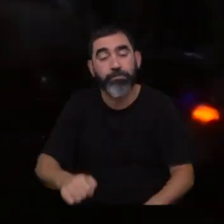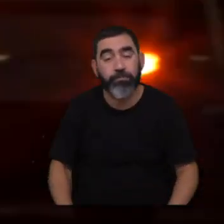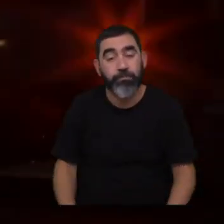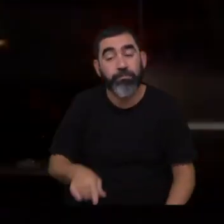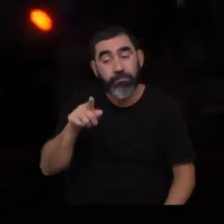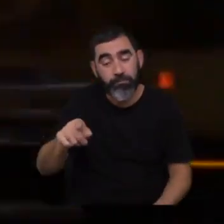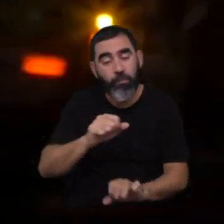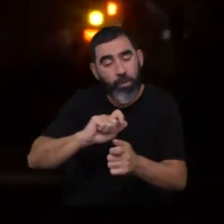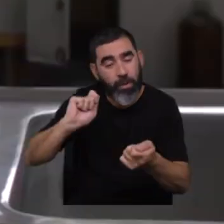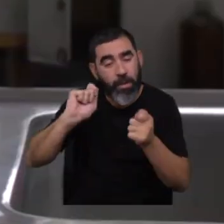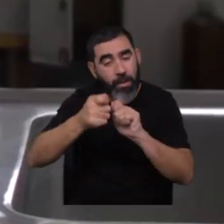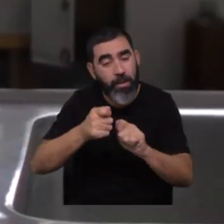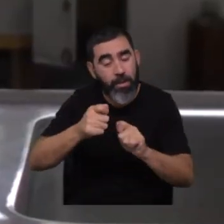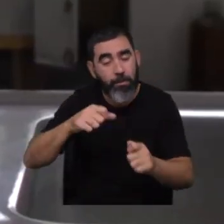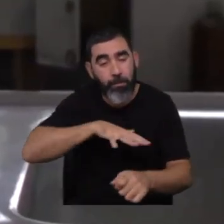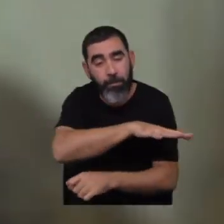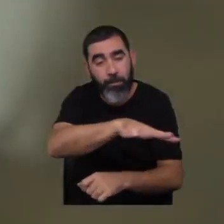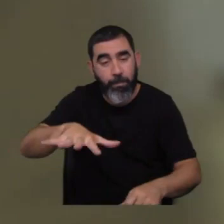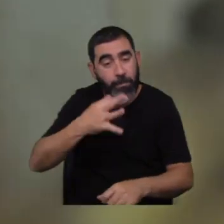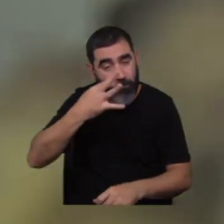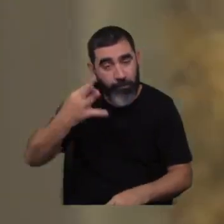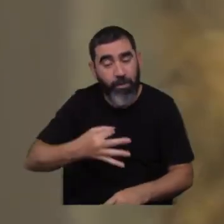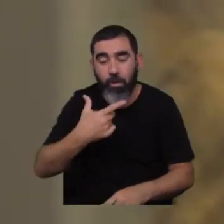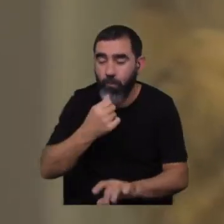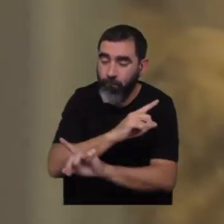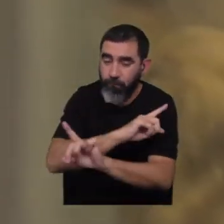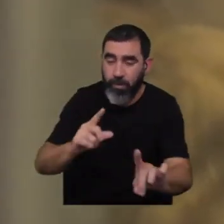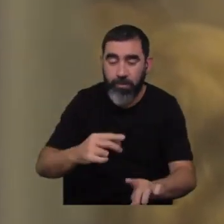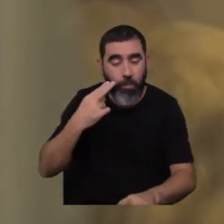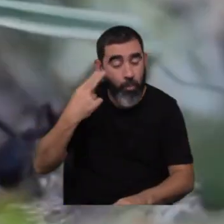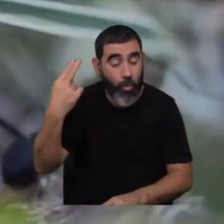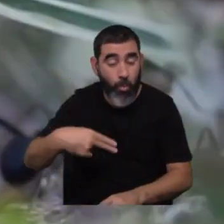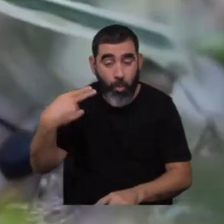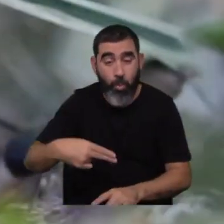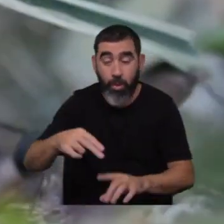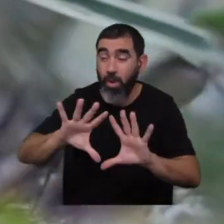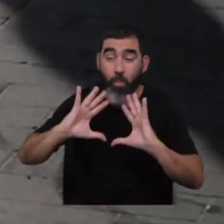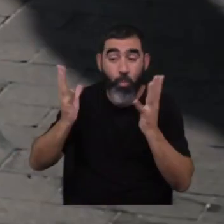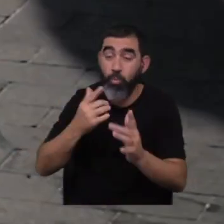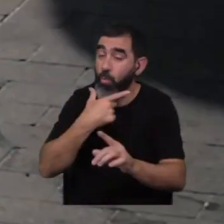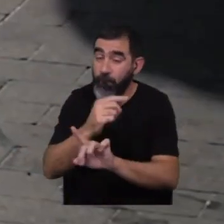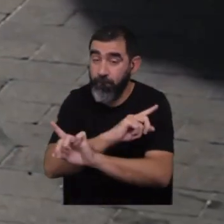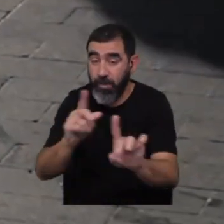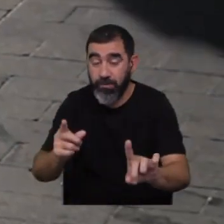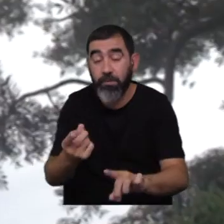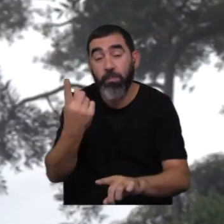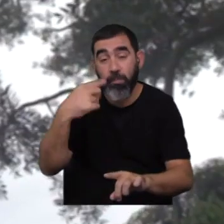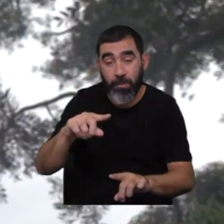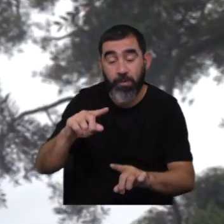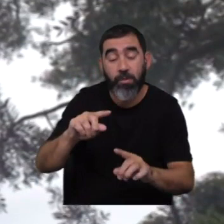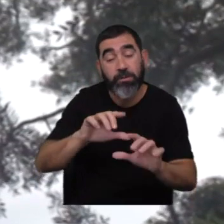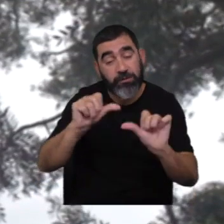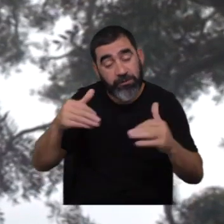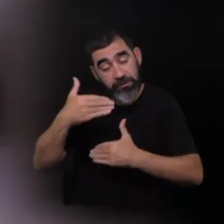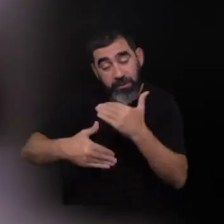lo que puede cambiar nuestra sociedad verdaderamente. No es fácil, porque nunca lo fue y no es fácil en ningún lugar del mundo, pero el camino se hace